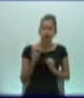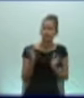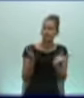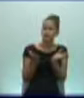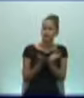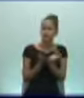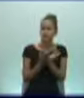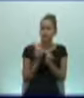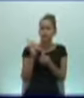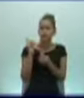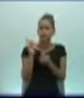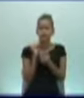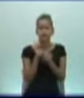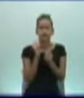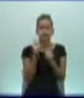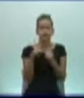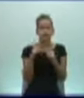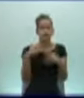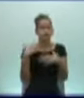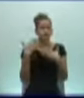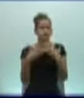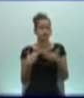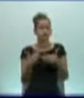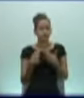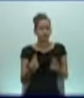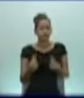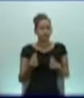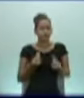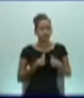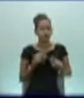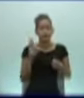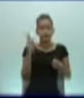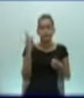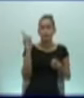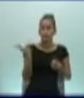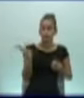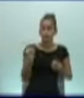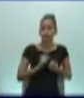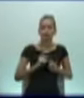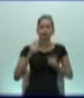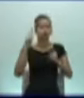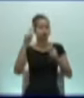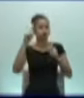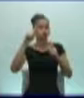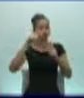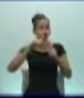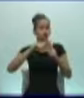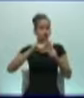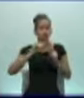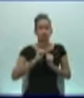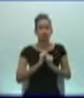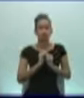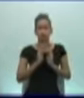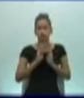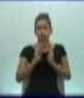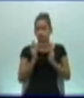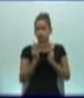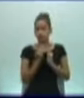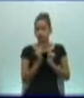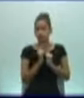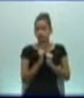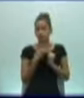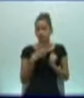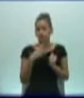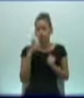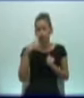tipo de problemas nos dan la parte, nos dan el todo, tenemos que hallar el por